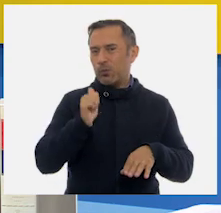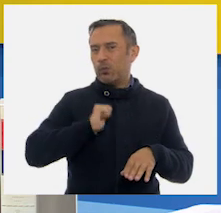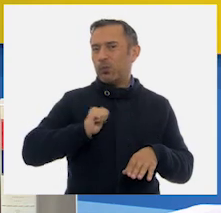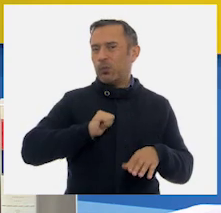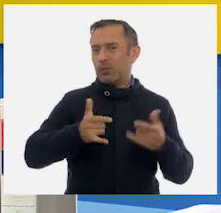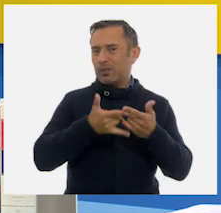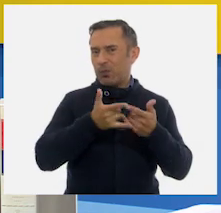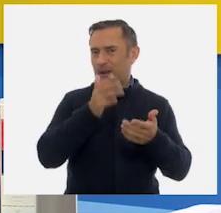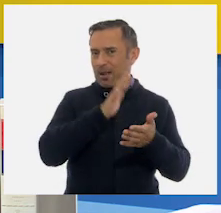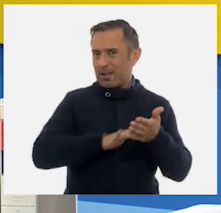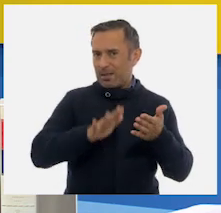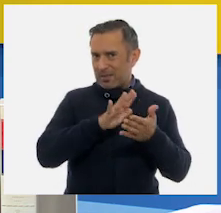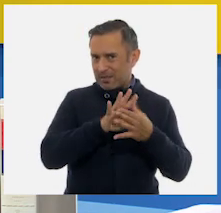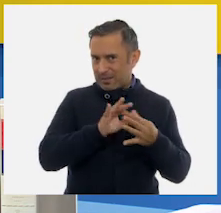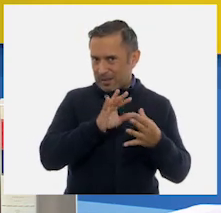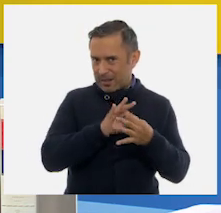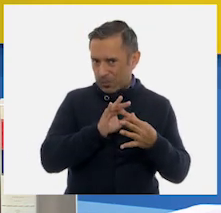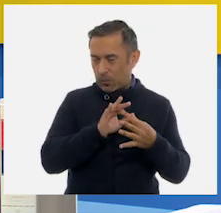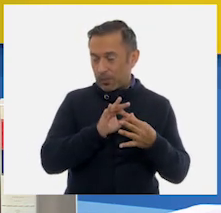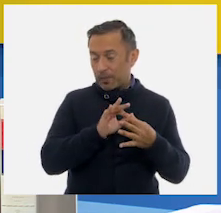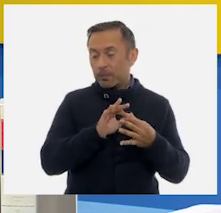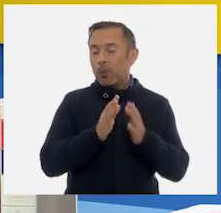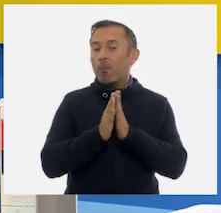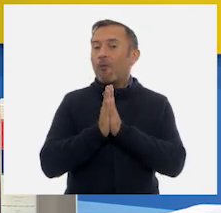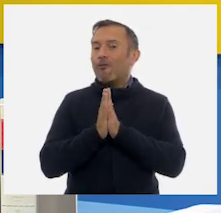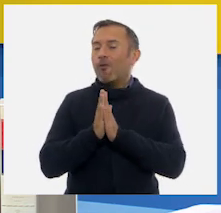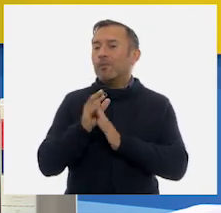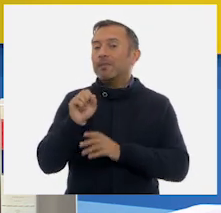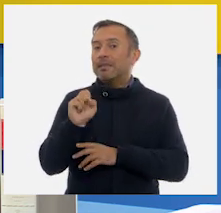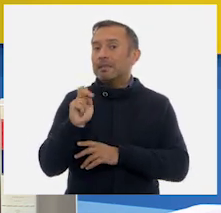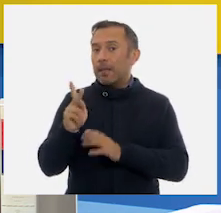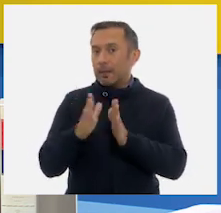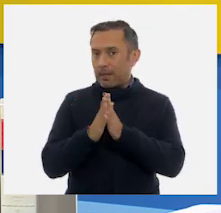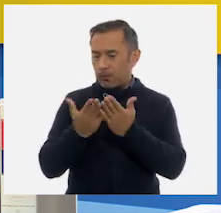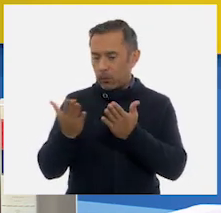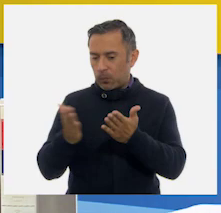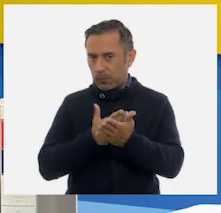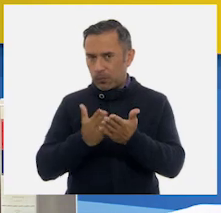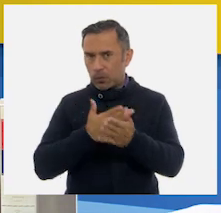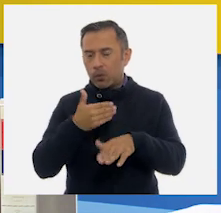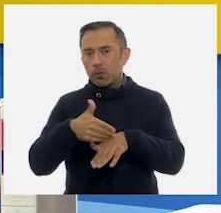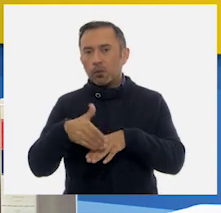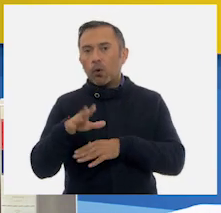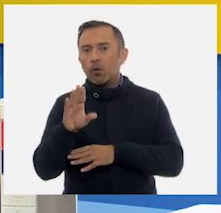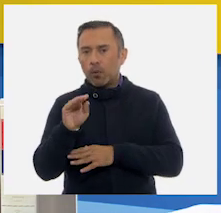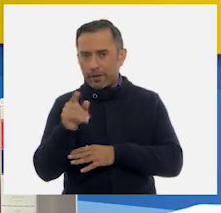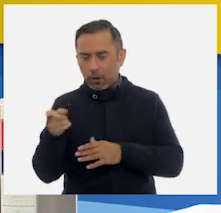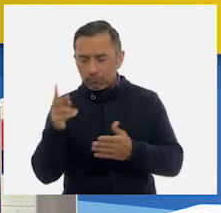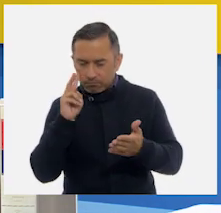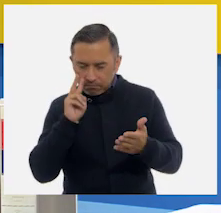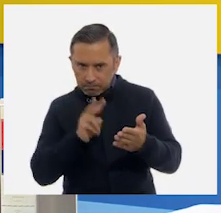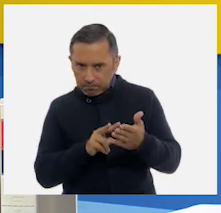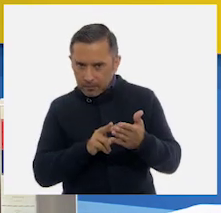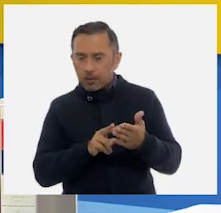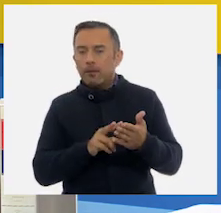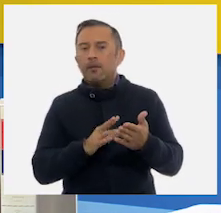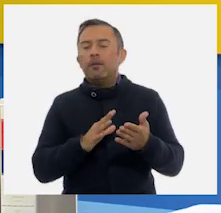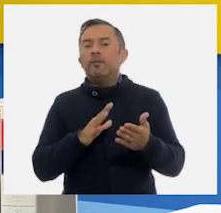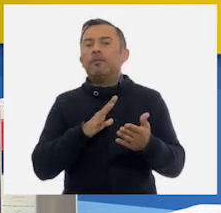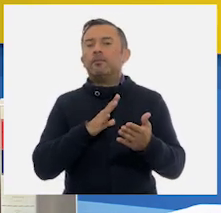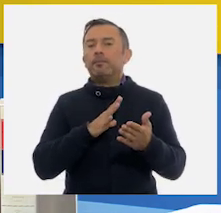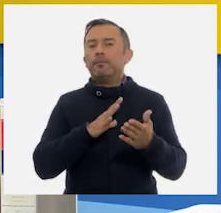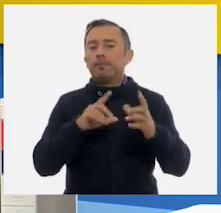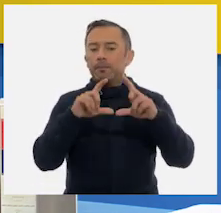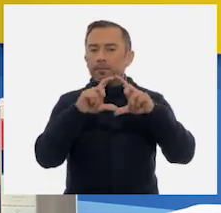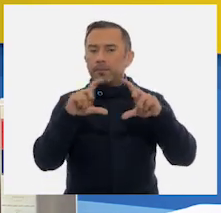te pido por favor que revises en tu libro de texto la página 90 y que leas los dos apartados, los